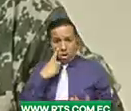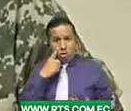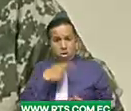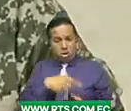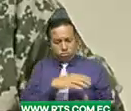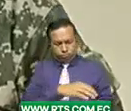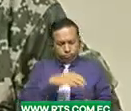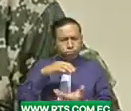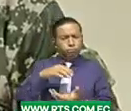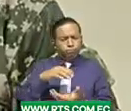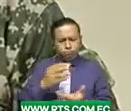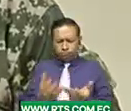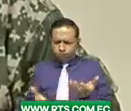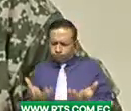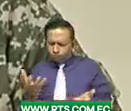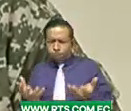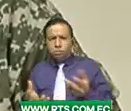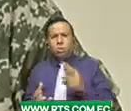de